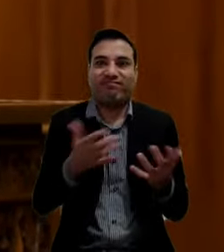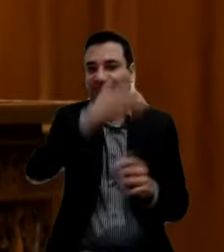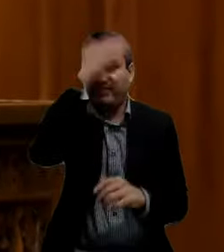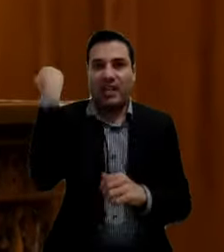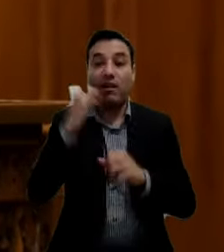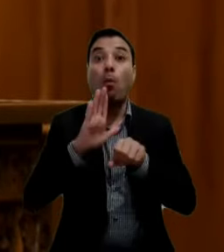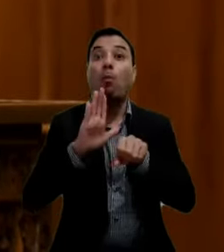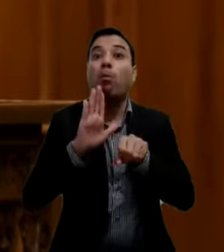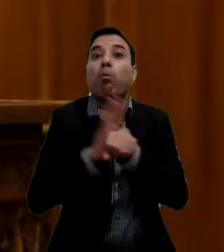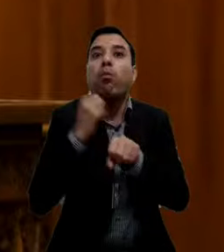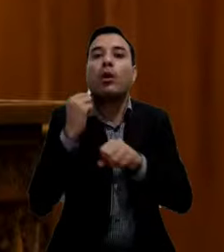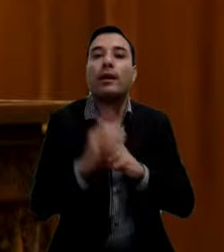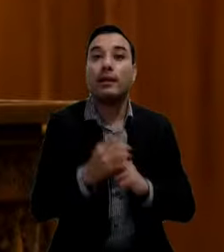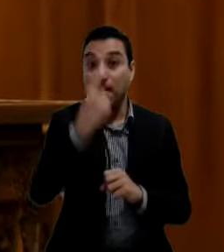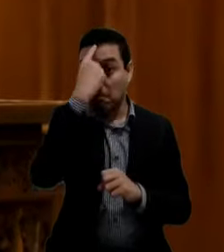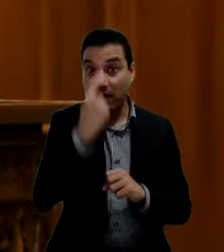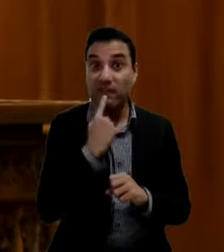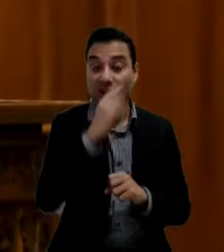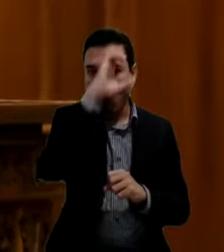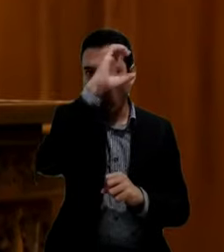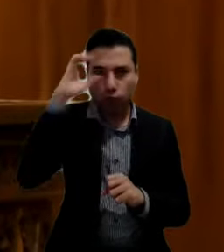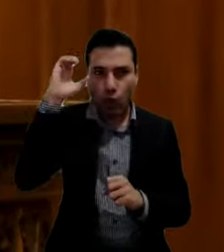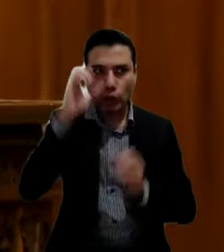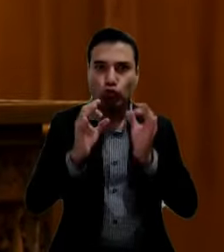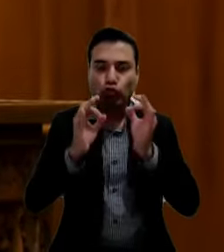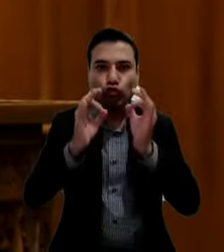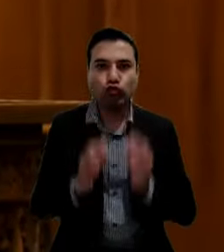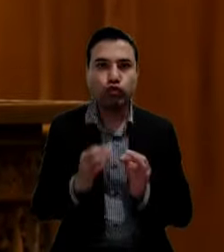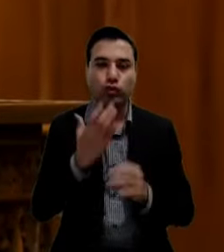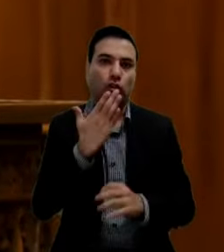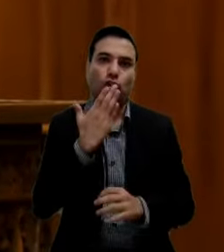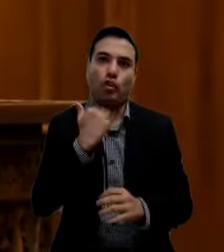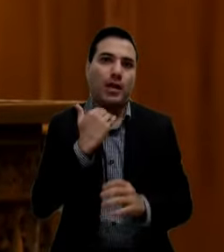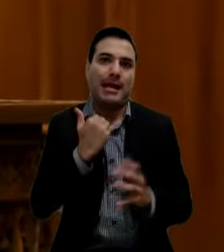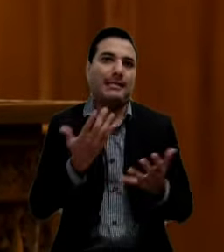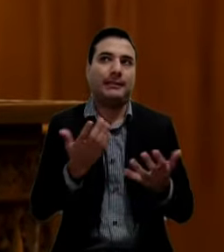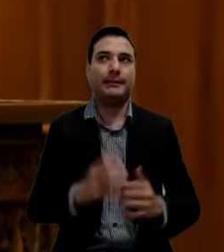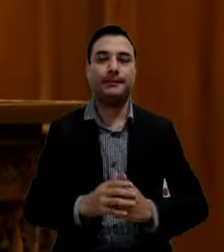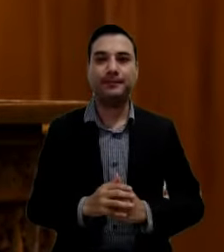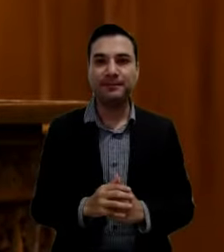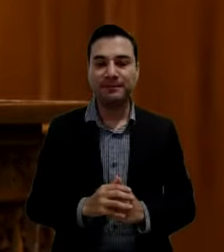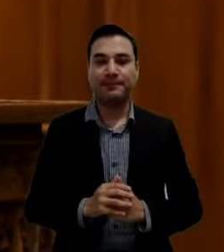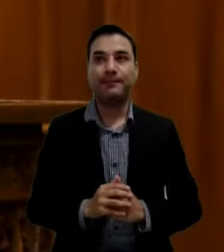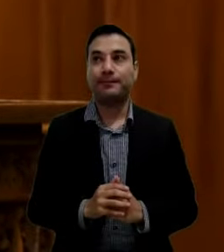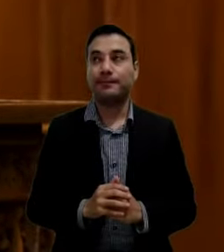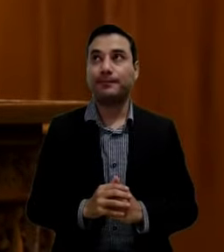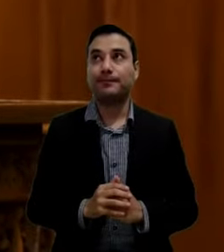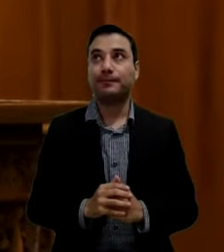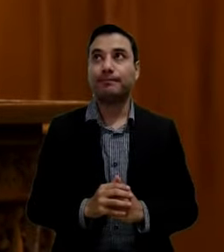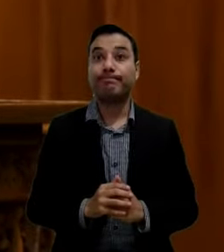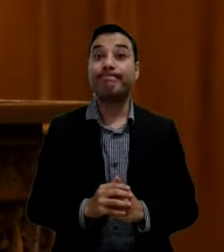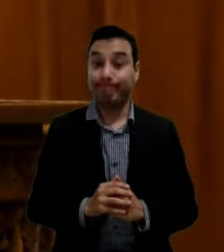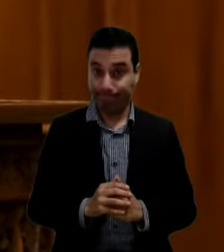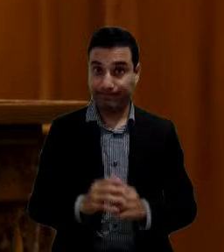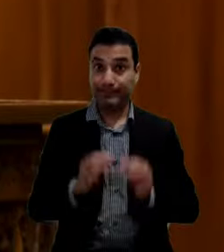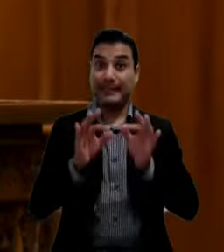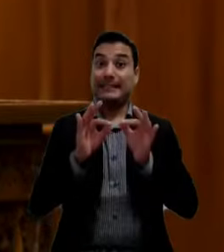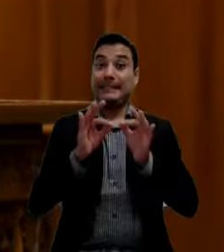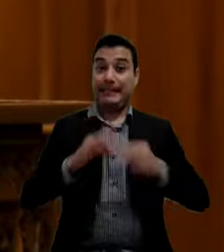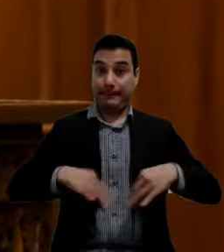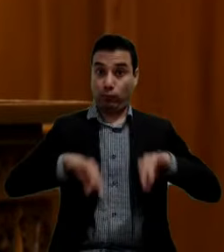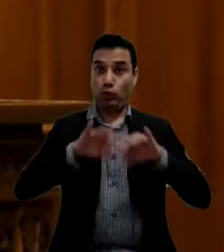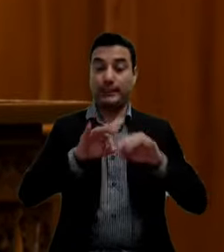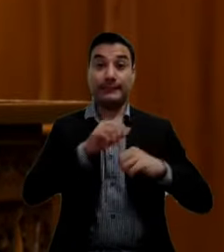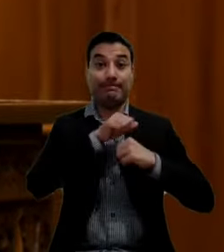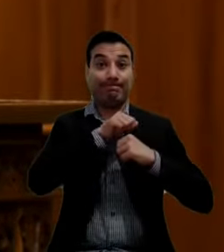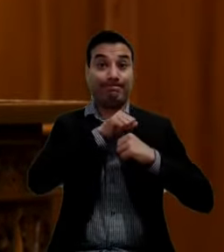al menos un rostro real, por lo menos en la mayoría de las veces. Por ello es necesario dar a las autoridades